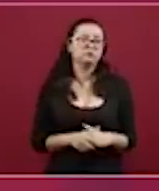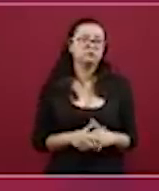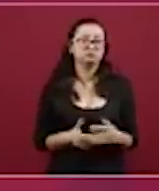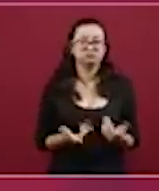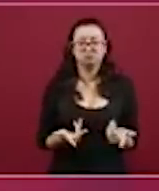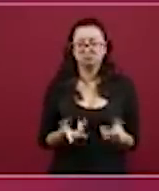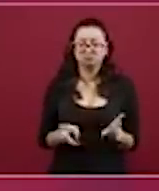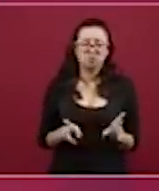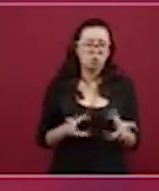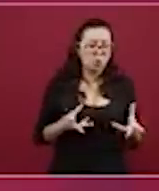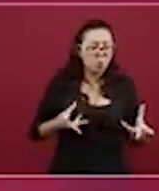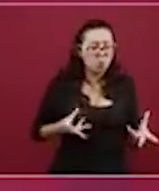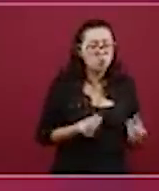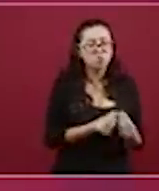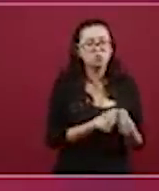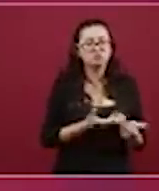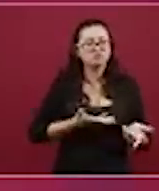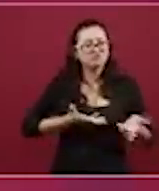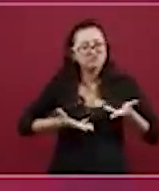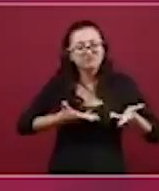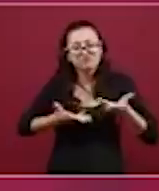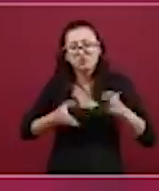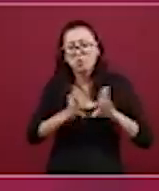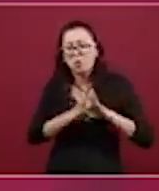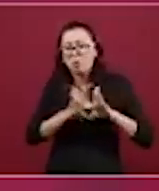una salida